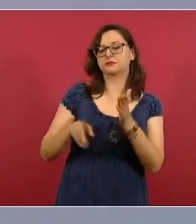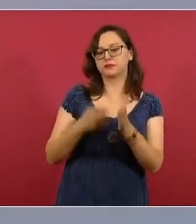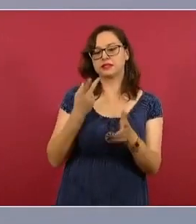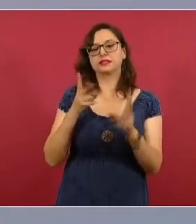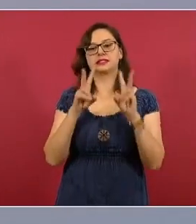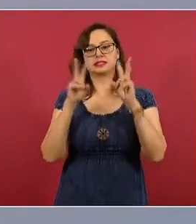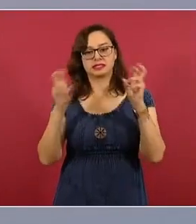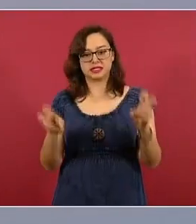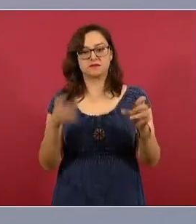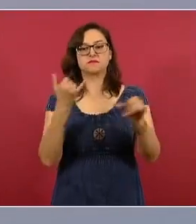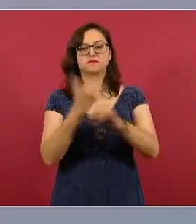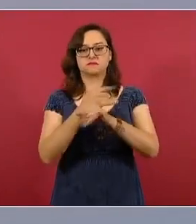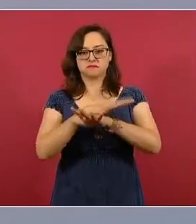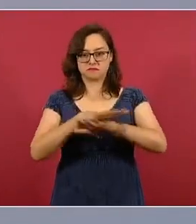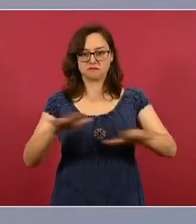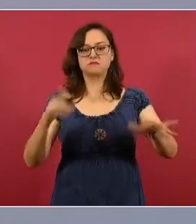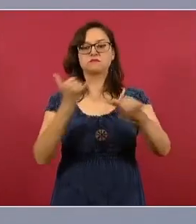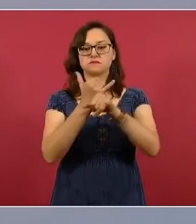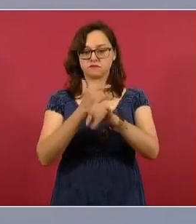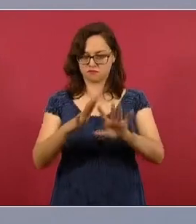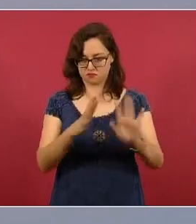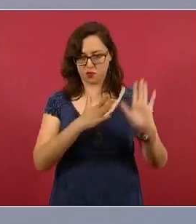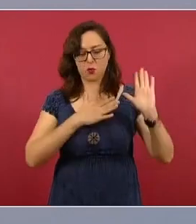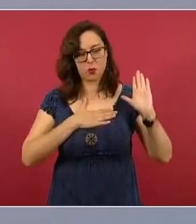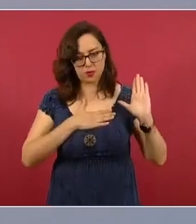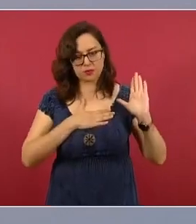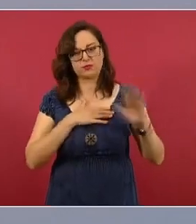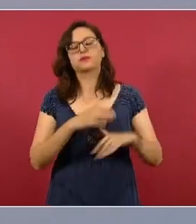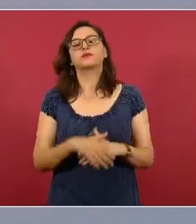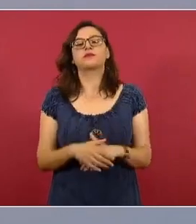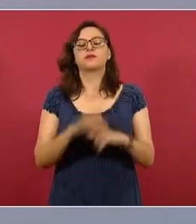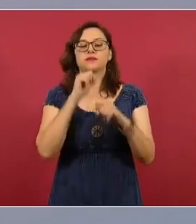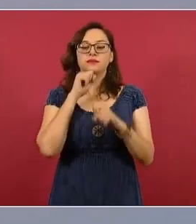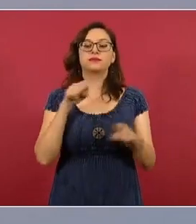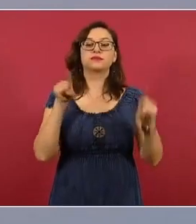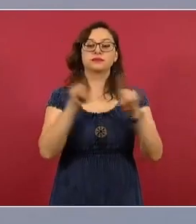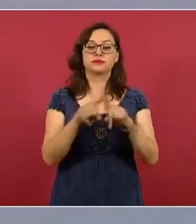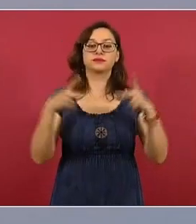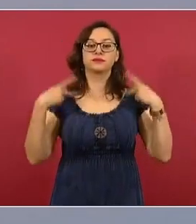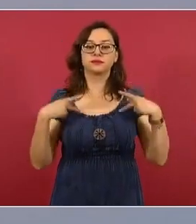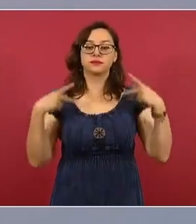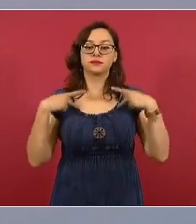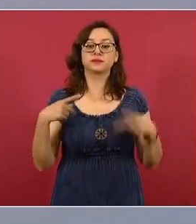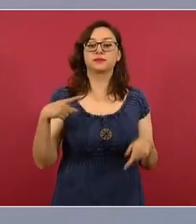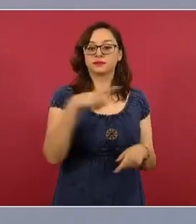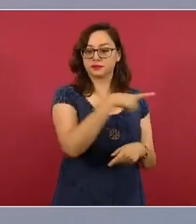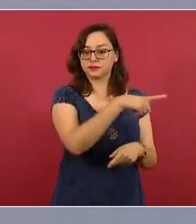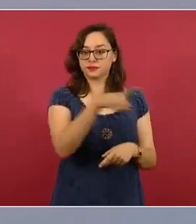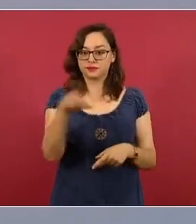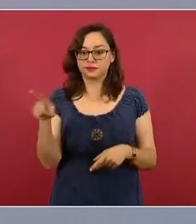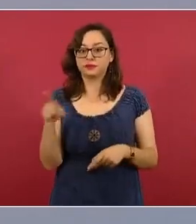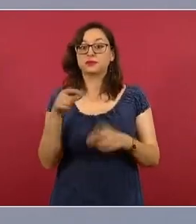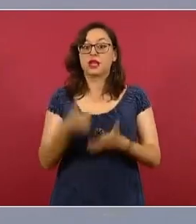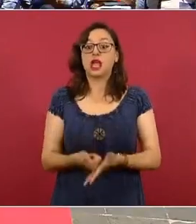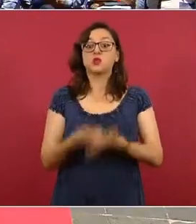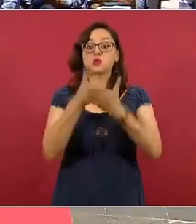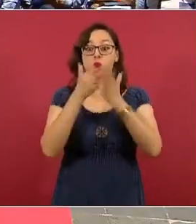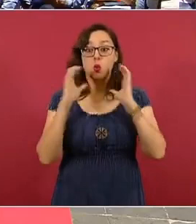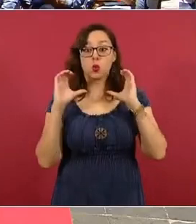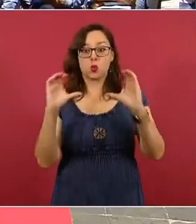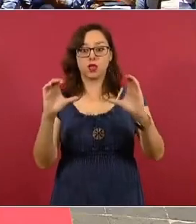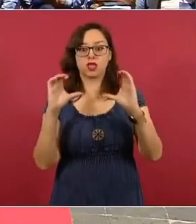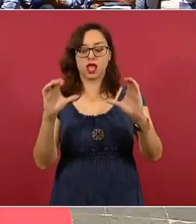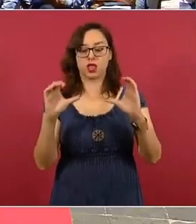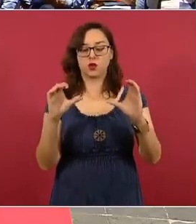constantemente el tema, y también que se le diga a la gente y ustedes ayuden cuidando, porque se hizo